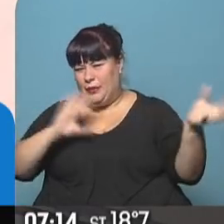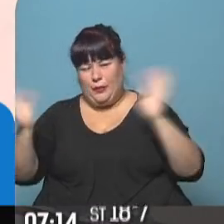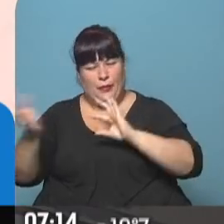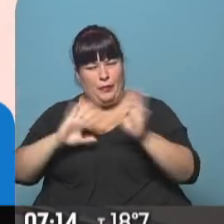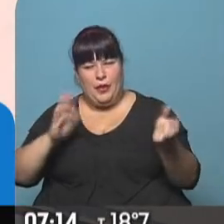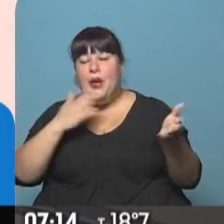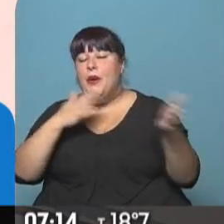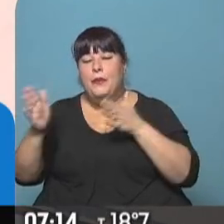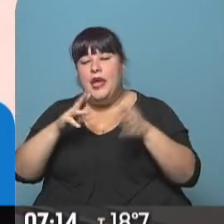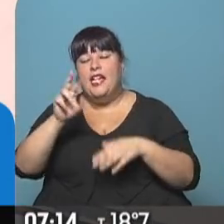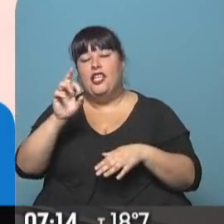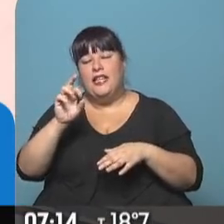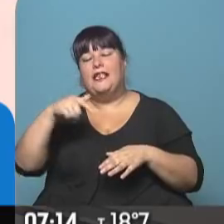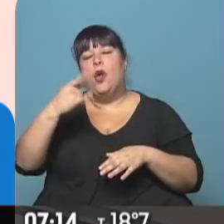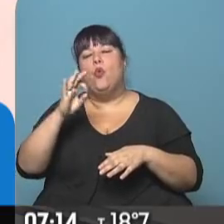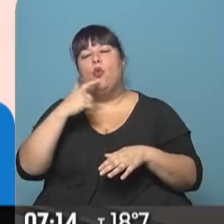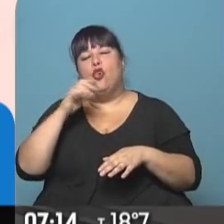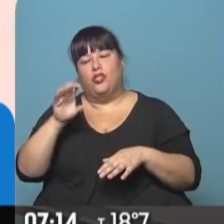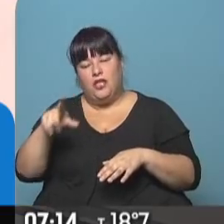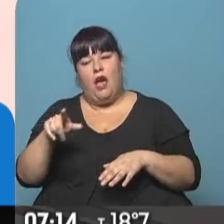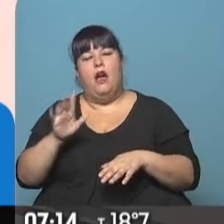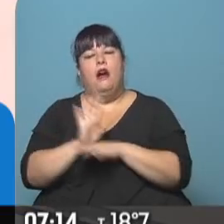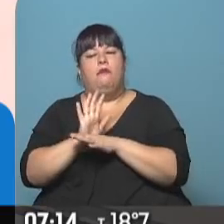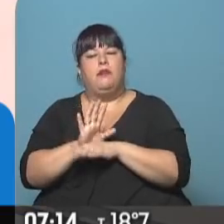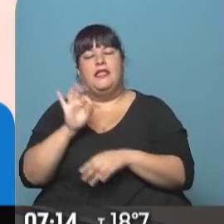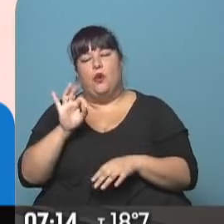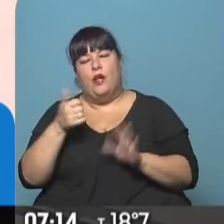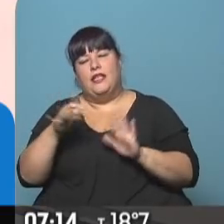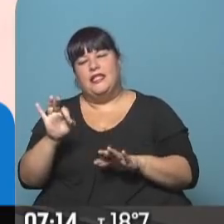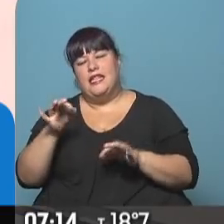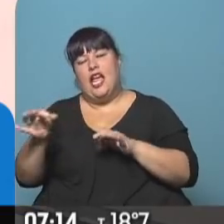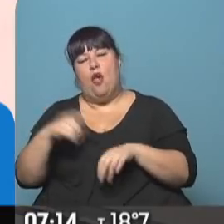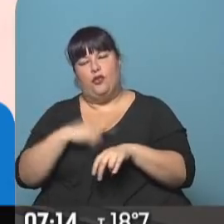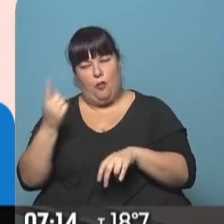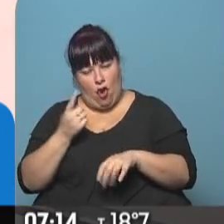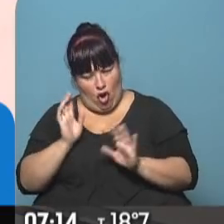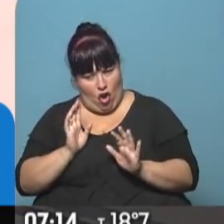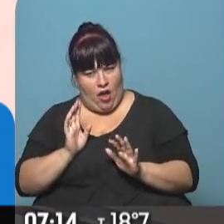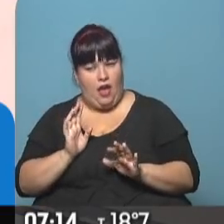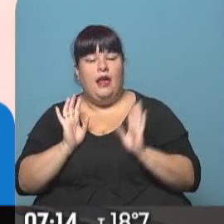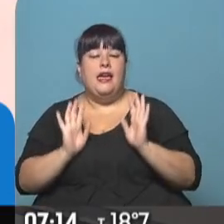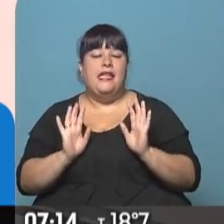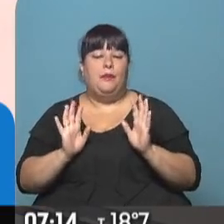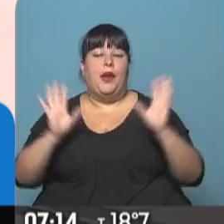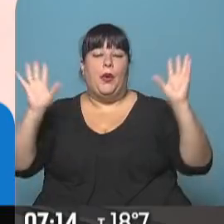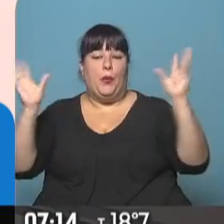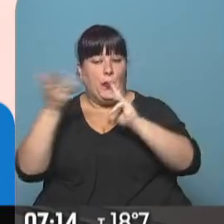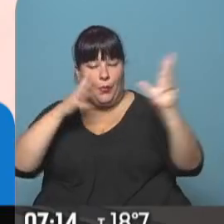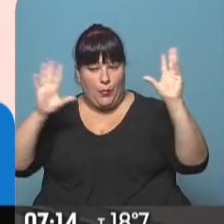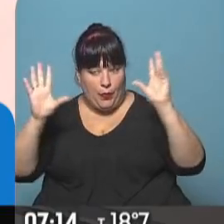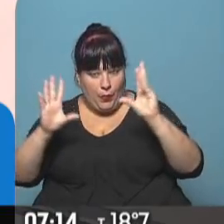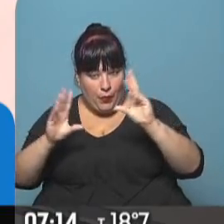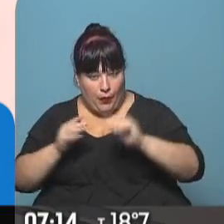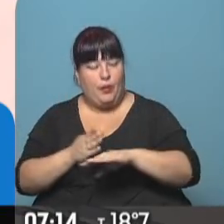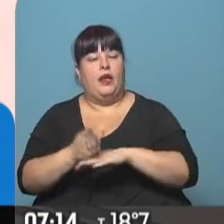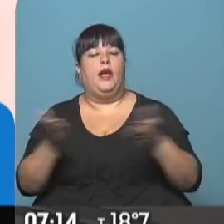están los vientos en 30 nudos, estamos hablando de entre 50 y 60 kilómetros por hora, así que está esperando que amaine el viento para ingresar y